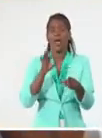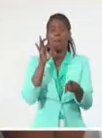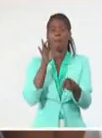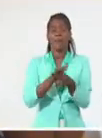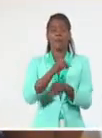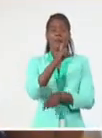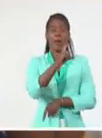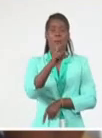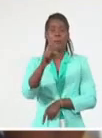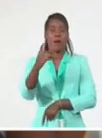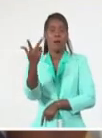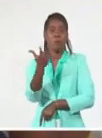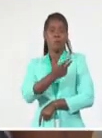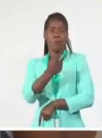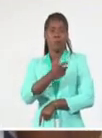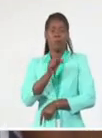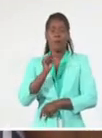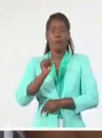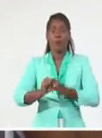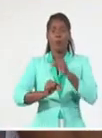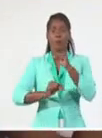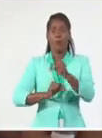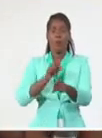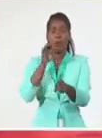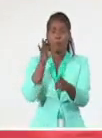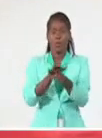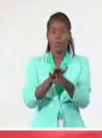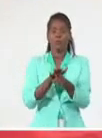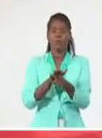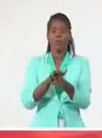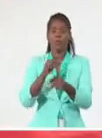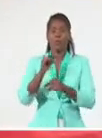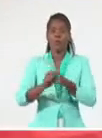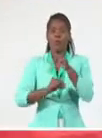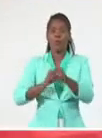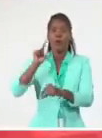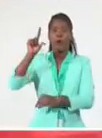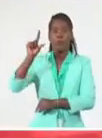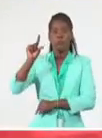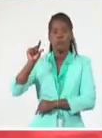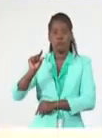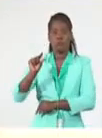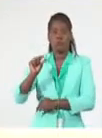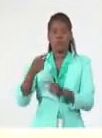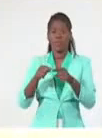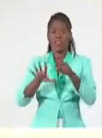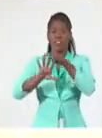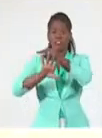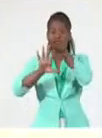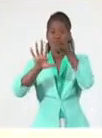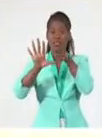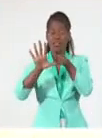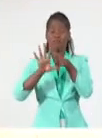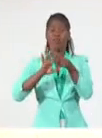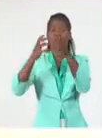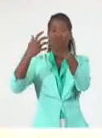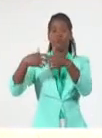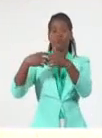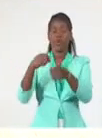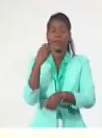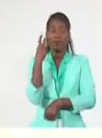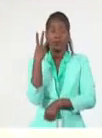y comenzó de manera paulatina la reducción de los contagios de los cinco proyectos vacunales que desarrollaba el país 3